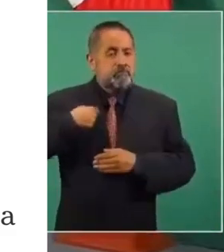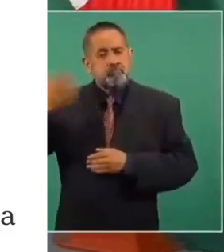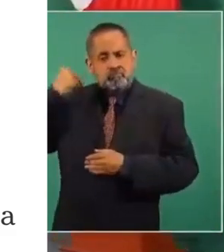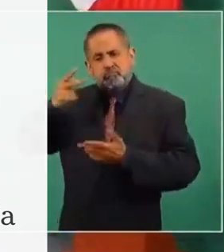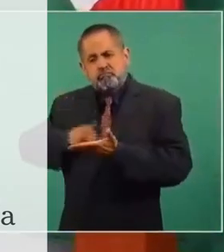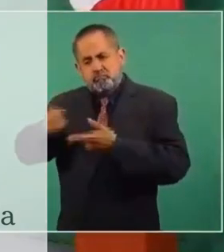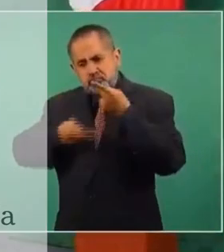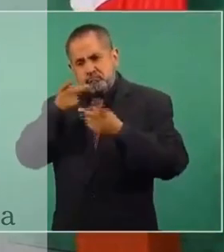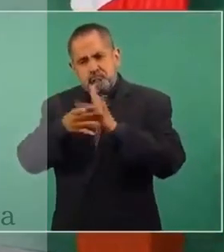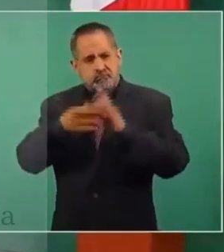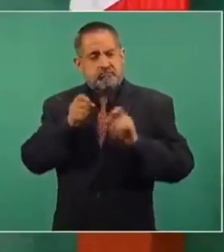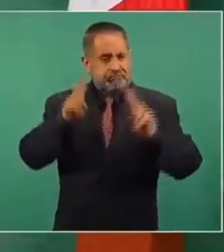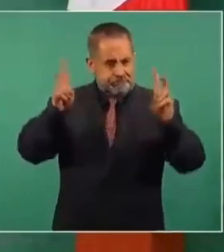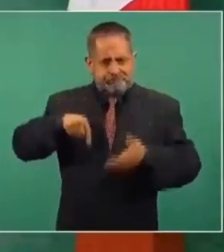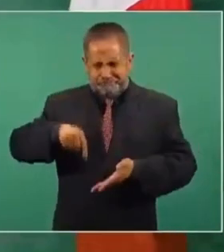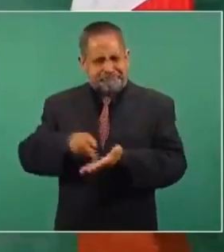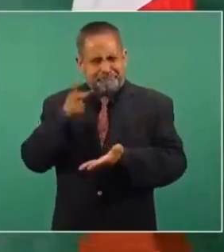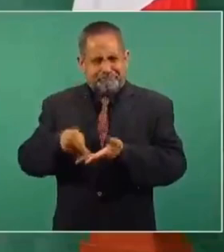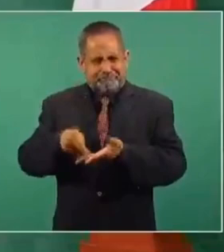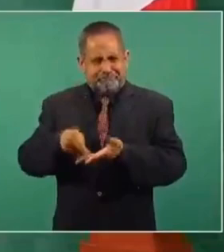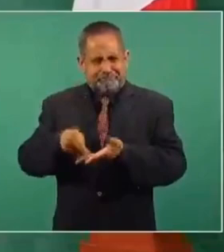sobre este caso aquí?